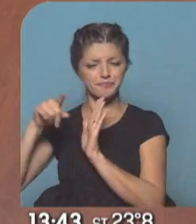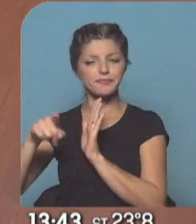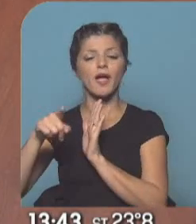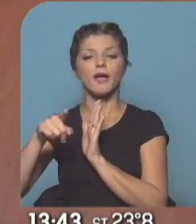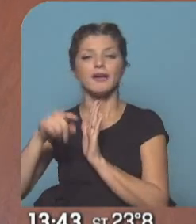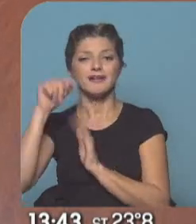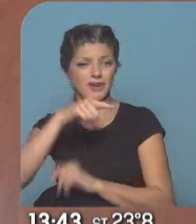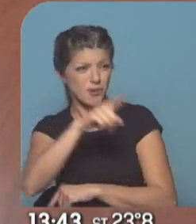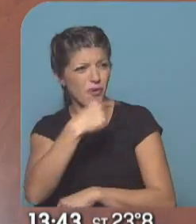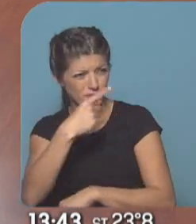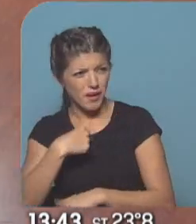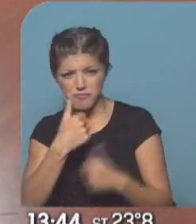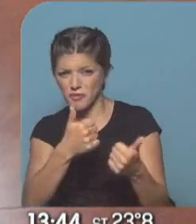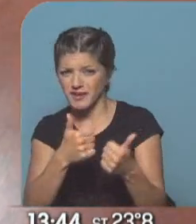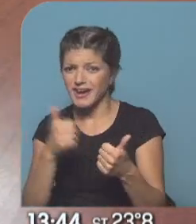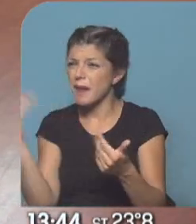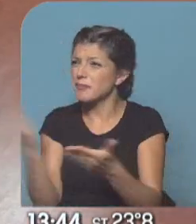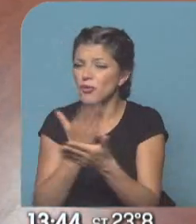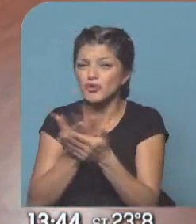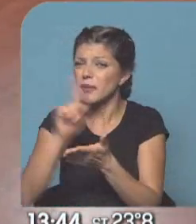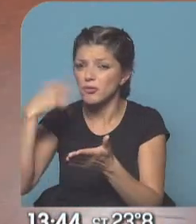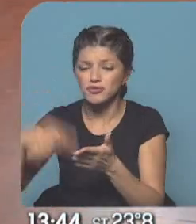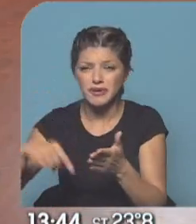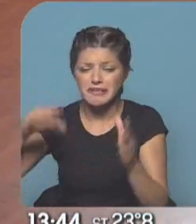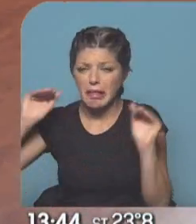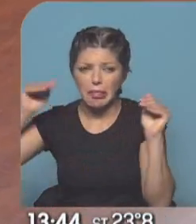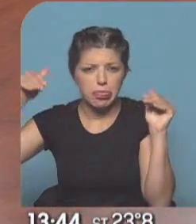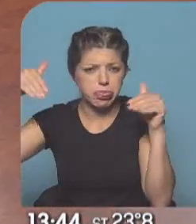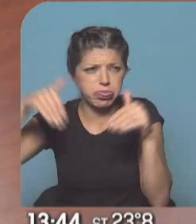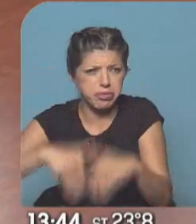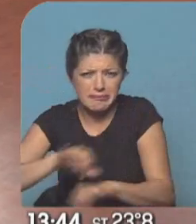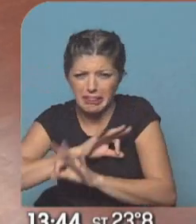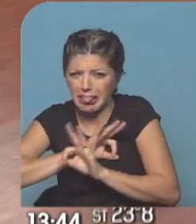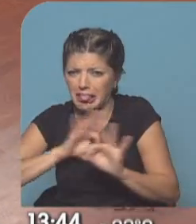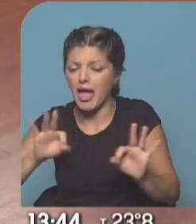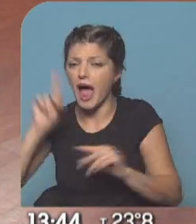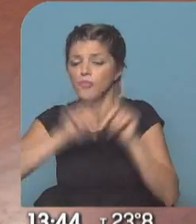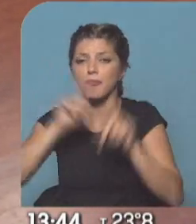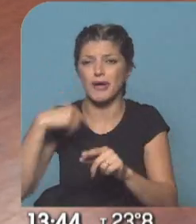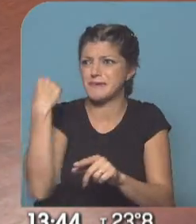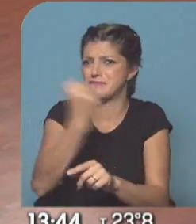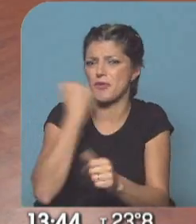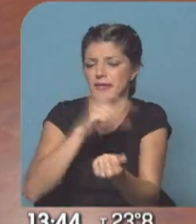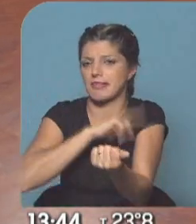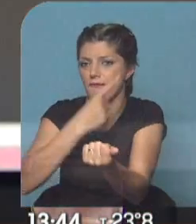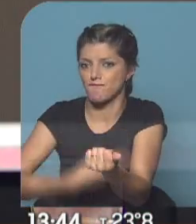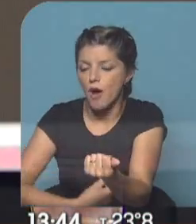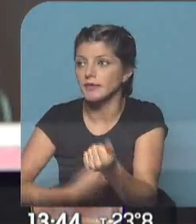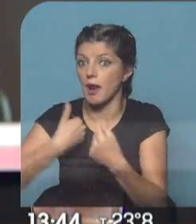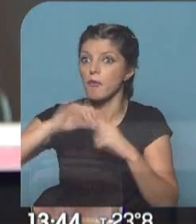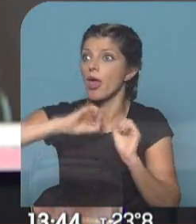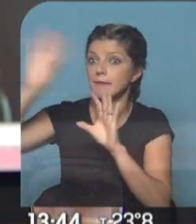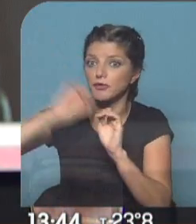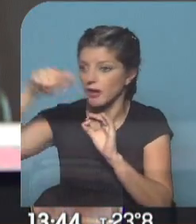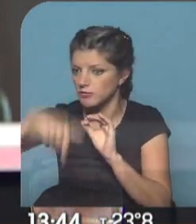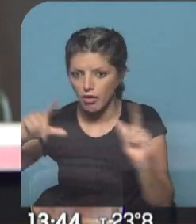Prácticamente destruyeron todas las producciones alternativas. Dependen, en productos que eran fuertes como exportadores, hoy dependen de la